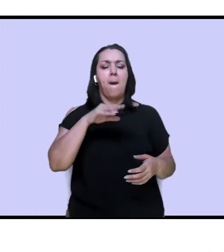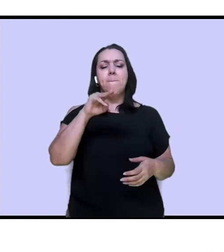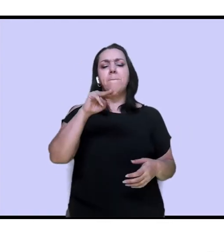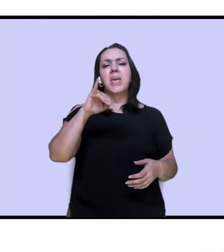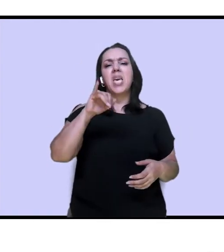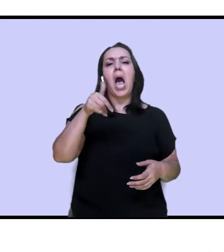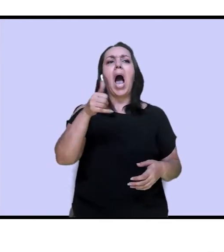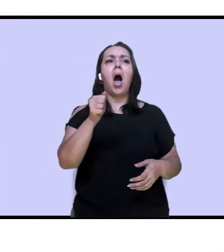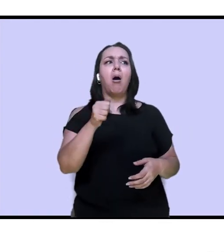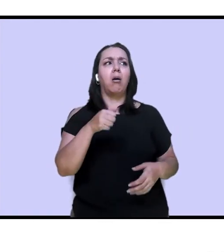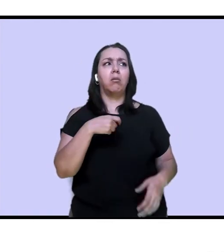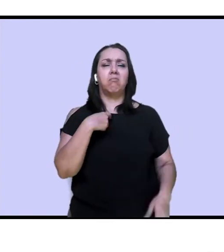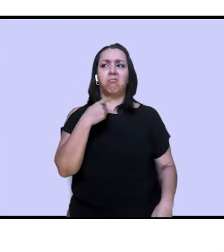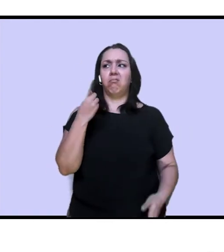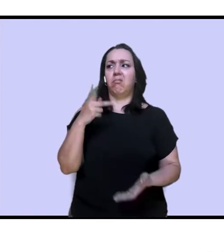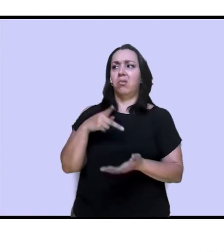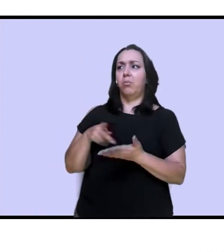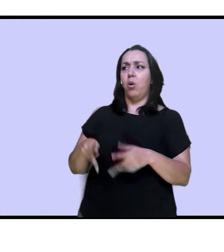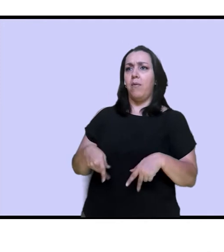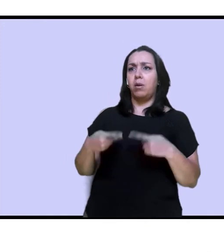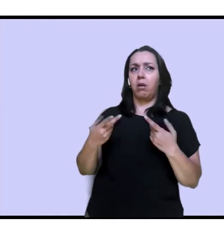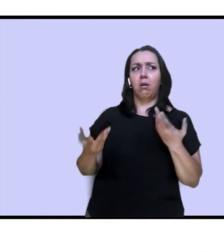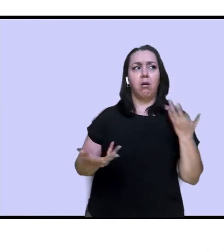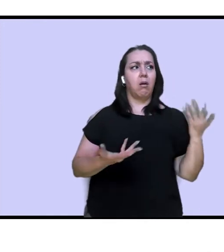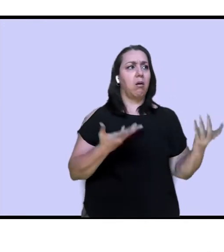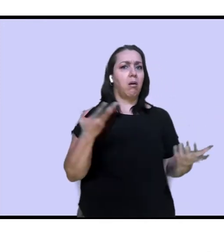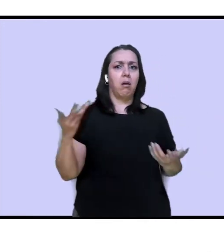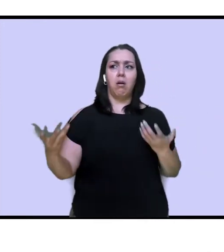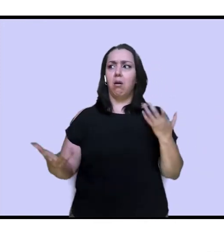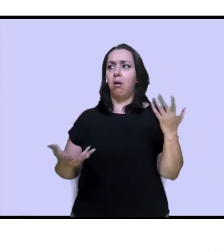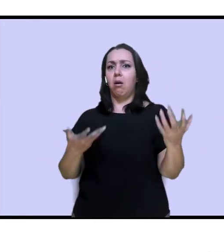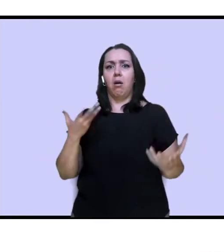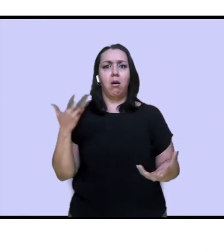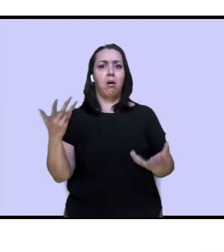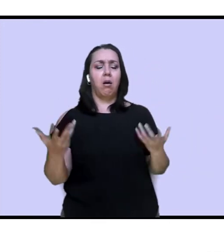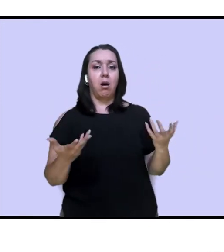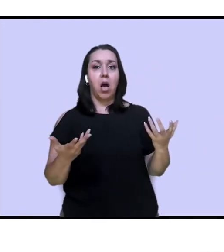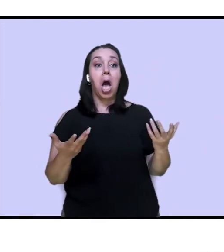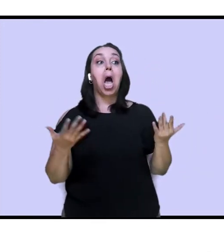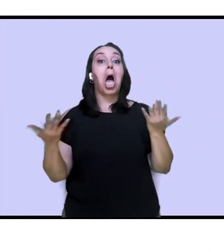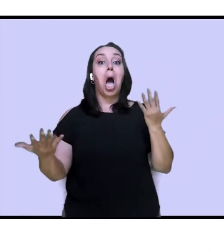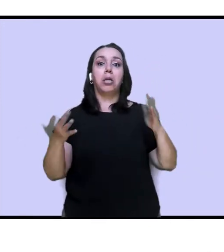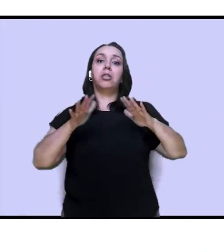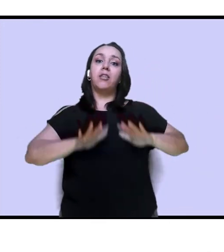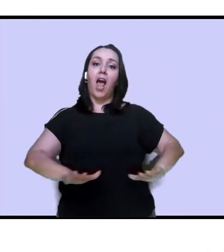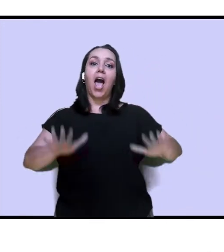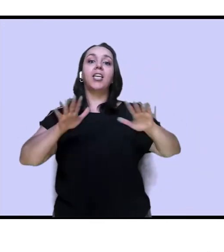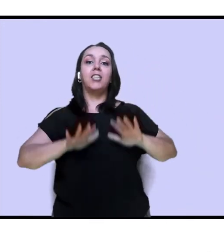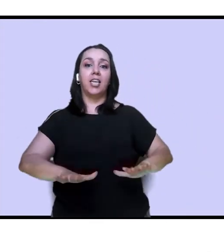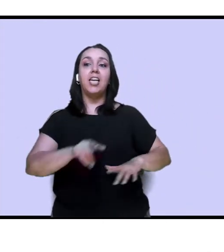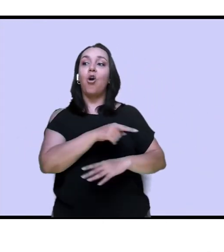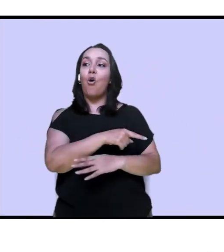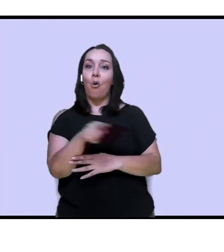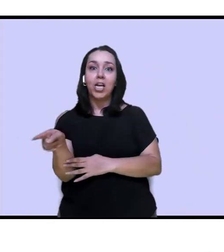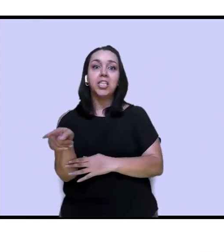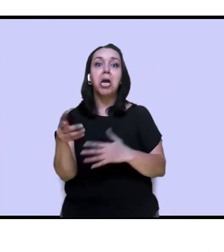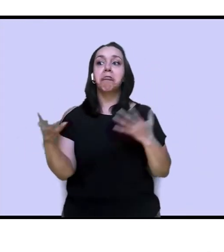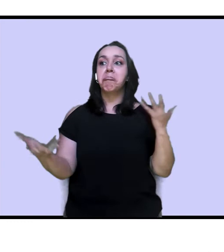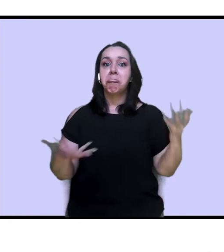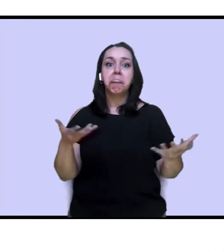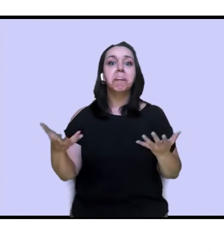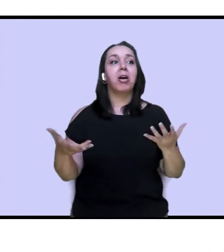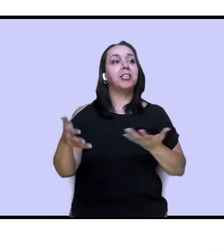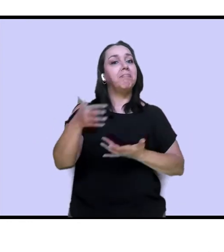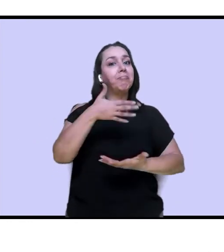ni hao, y él contestaba pura vida. Y entonces ya ahí vemos cómo desde un marco tranquilo de